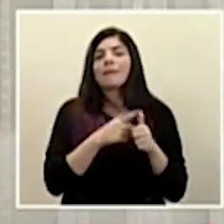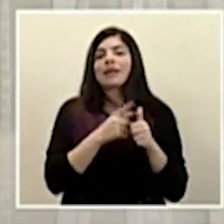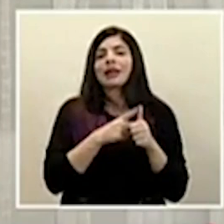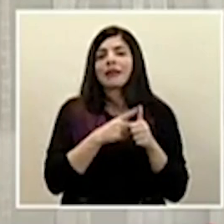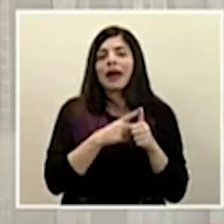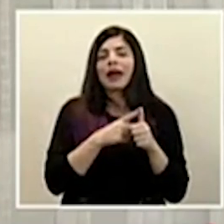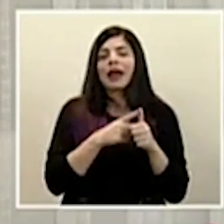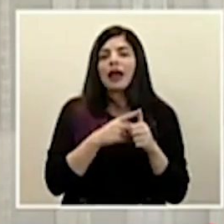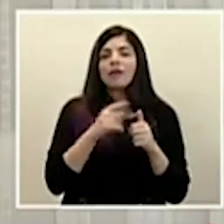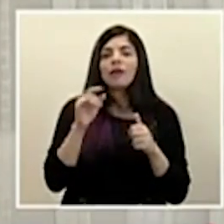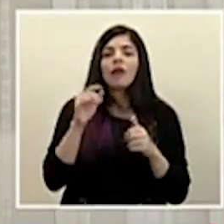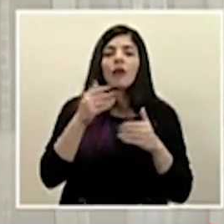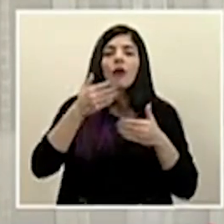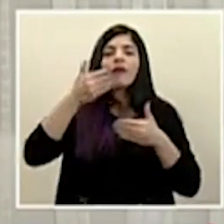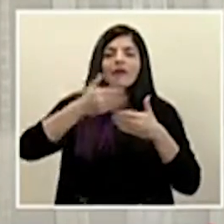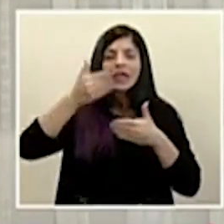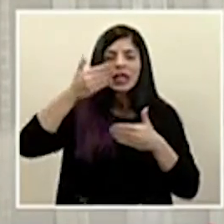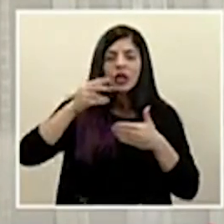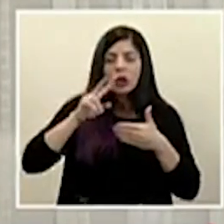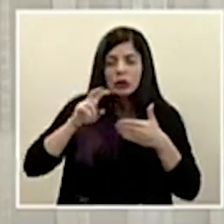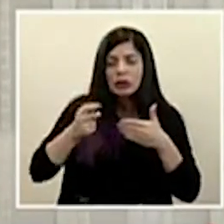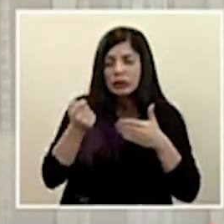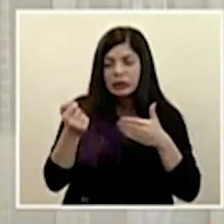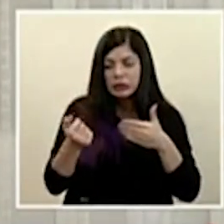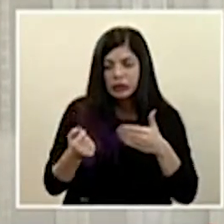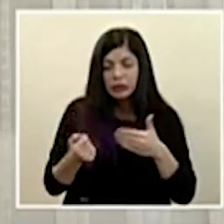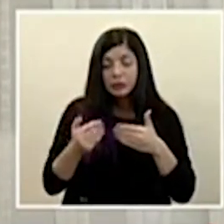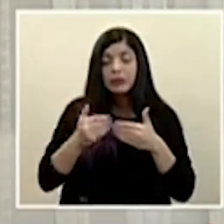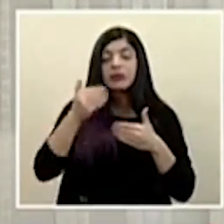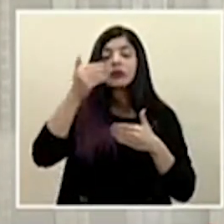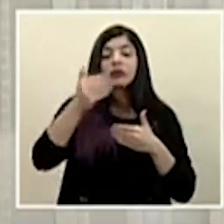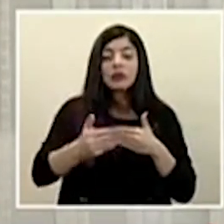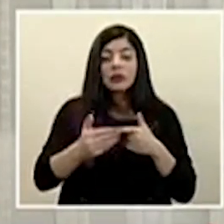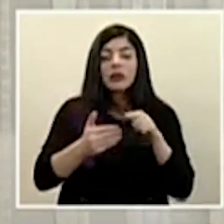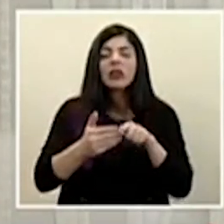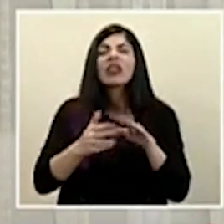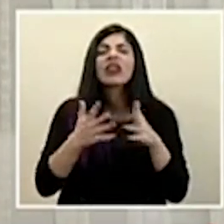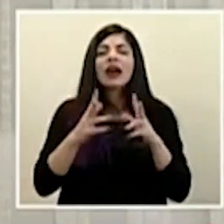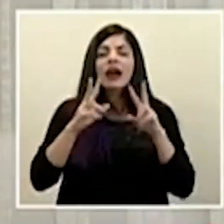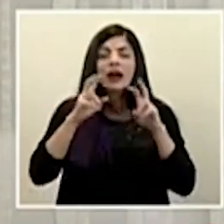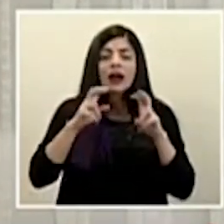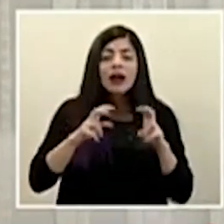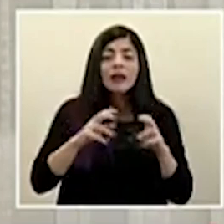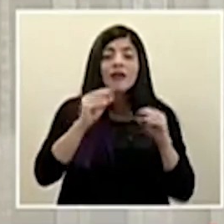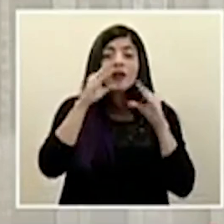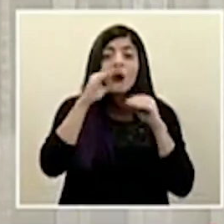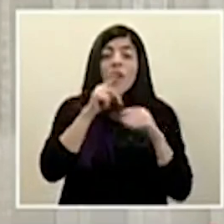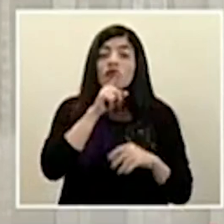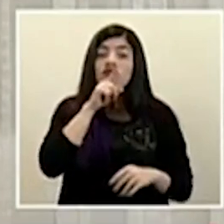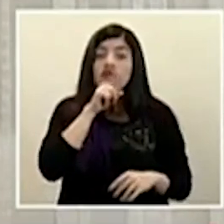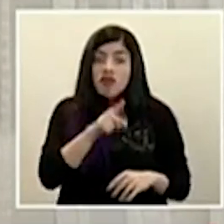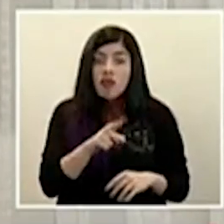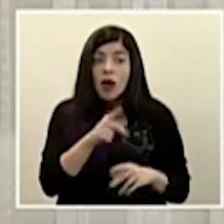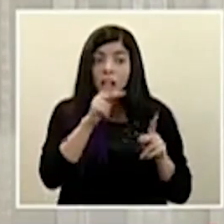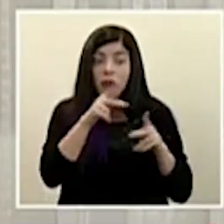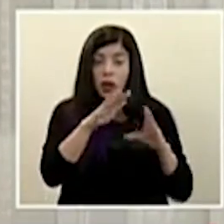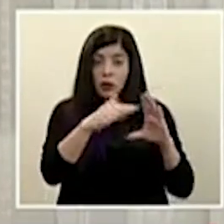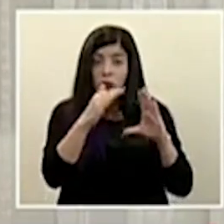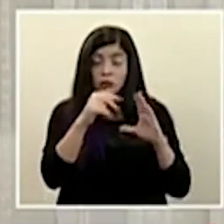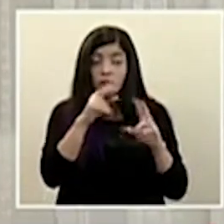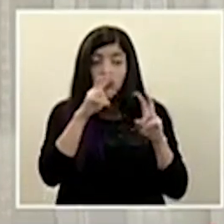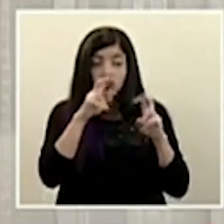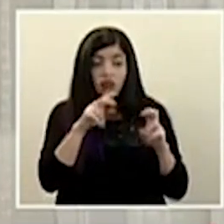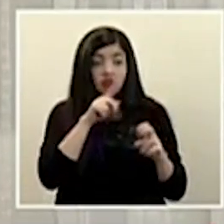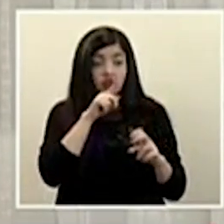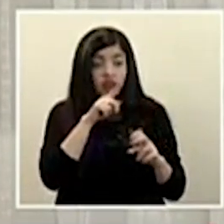de exclusión. Hay un segundo mecanismo que tiene que ver con la validación de la información que aportan las personas en